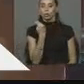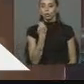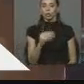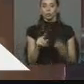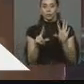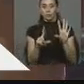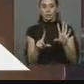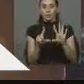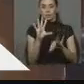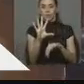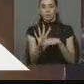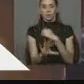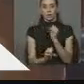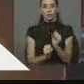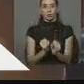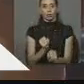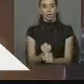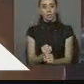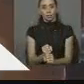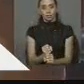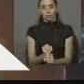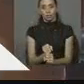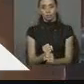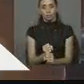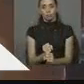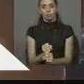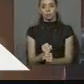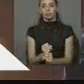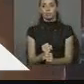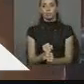los 75 años,